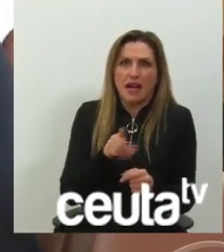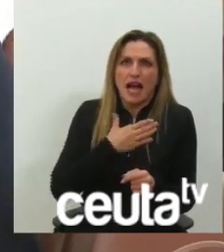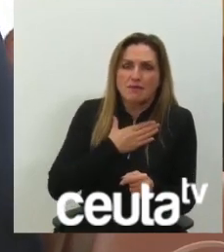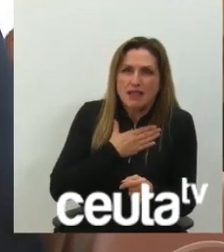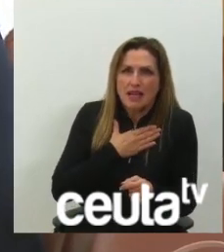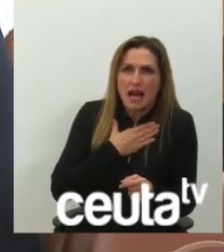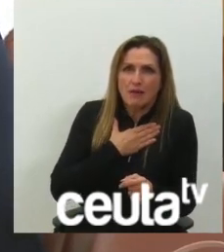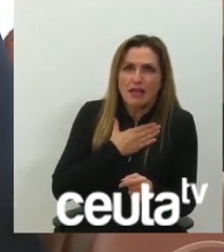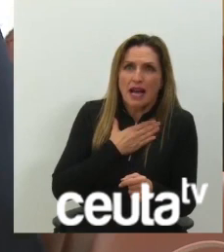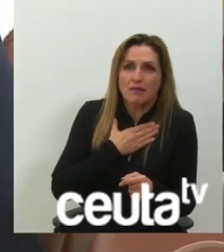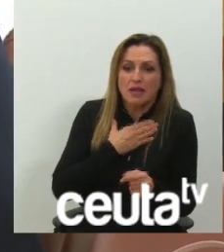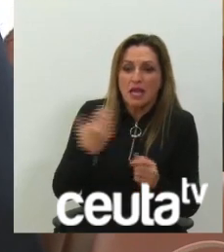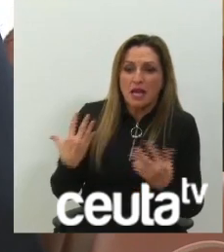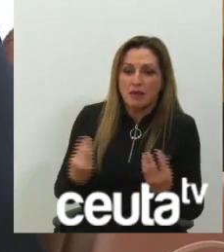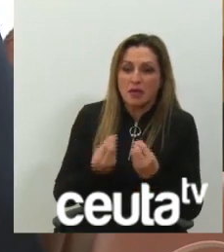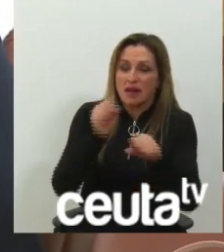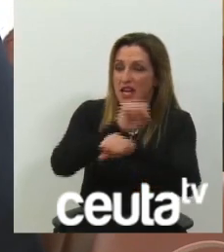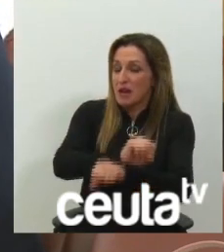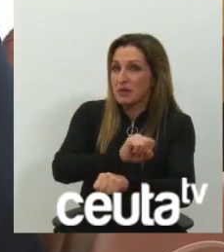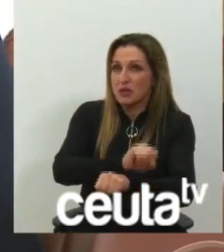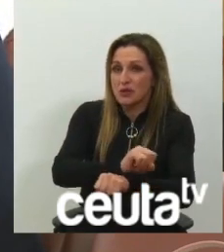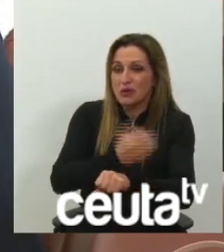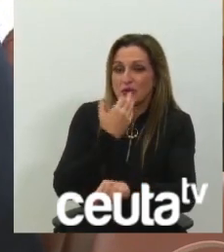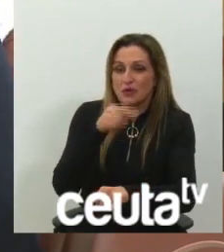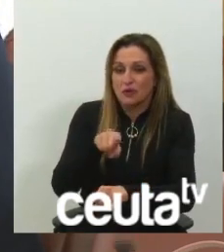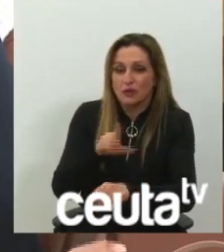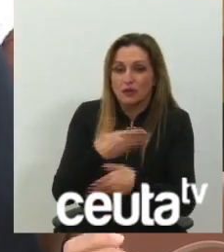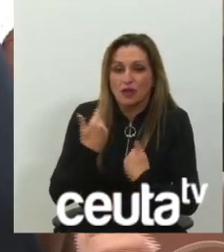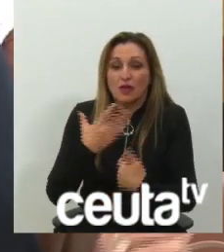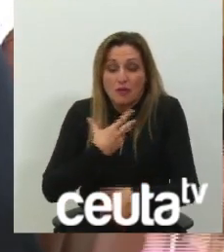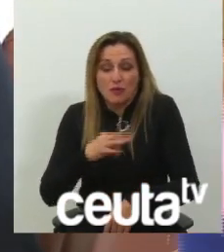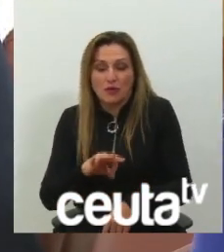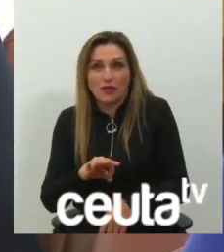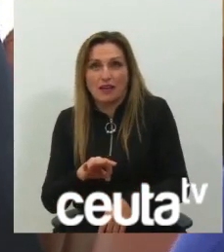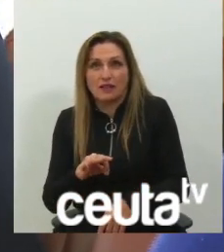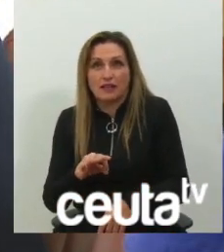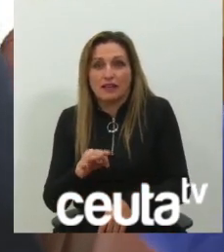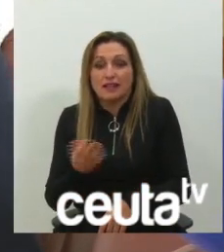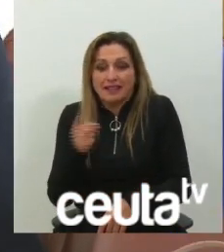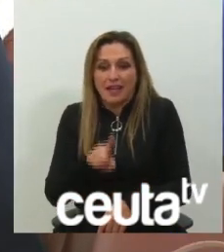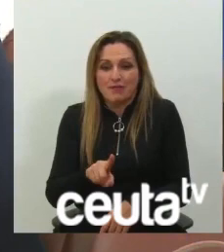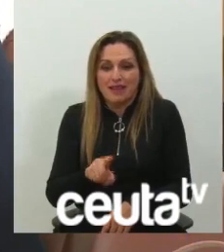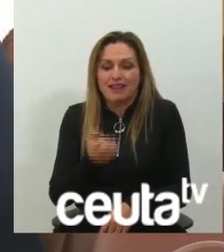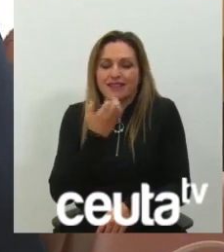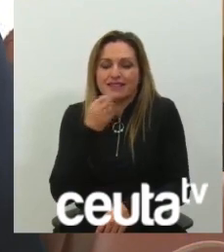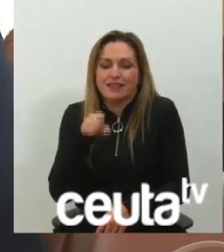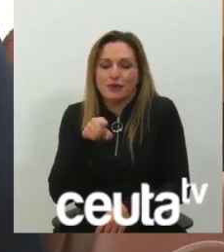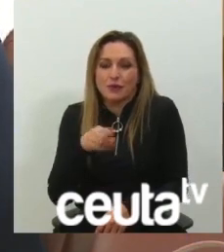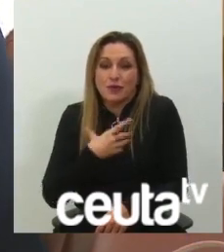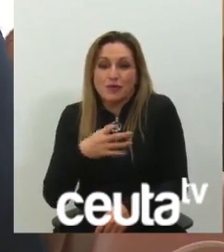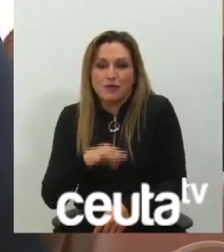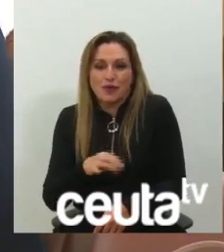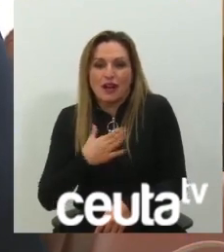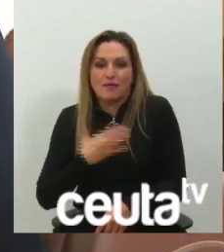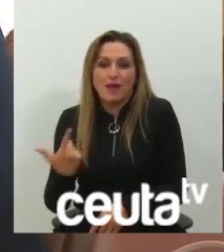mí no a mí me llevaría a prisión si usted pudiese me llevaría a prisión y además si usted pudiese me fusilarían y yo se lo voy a decir